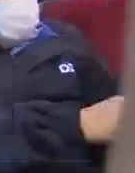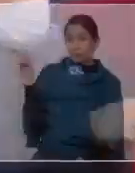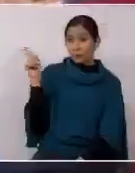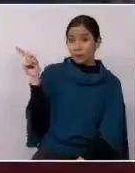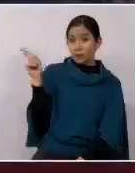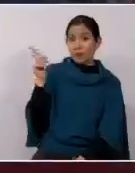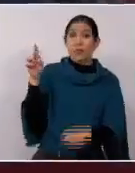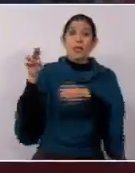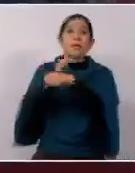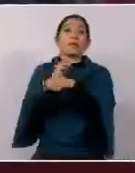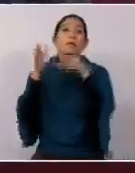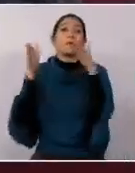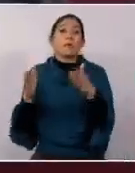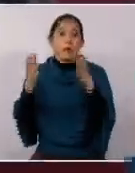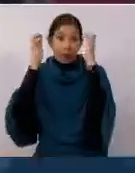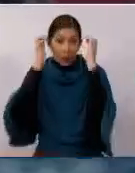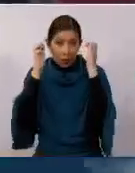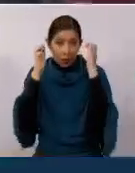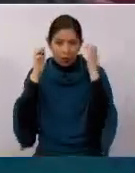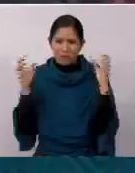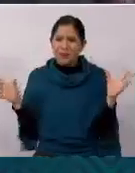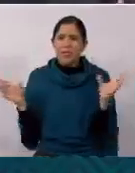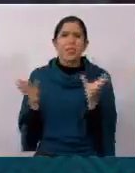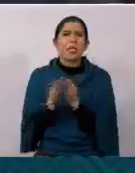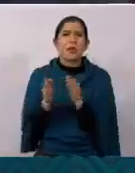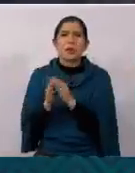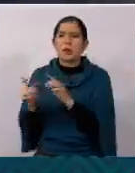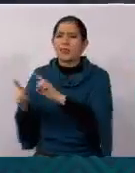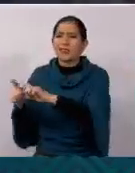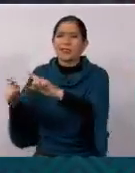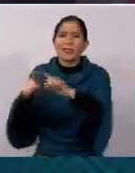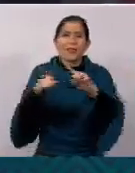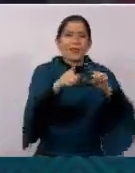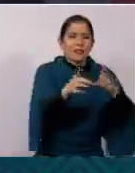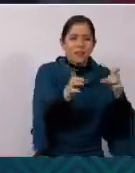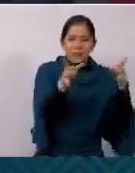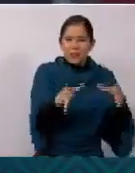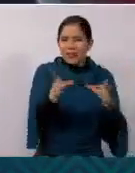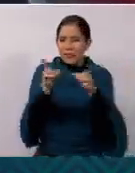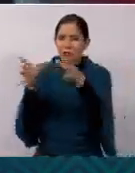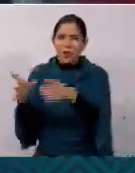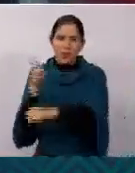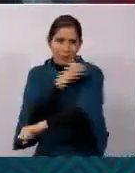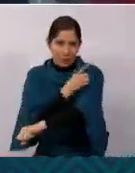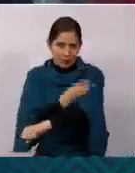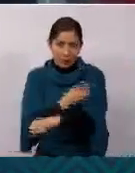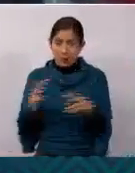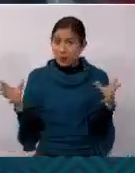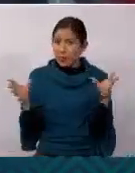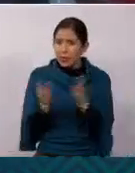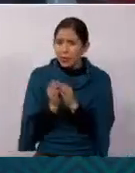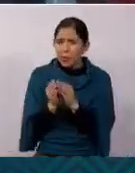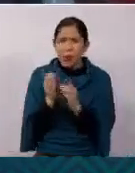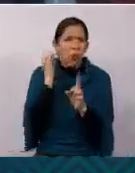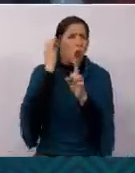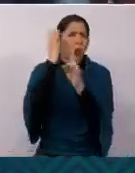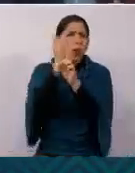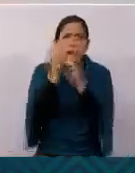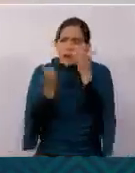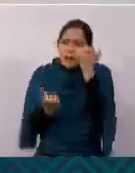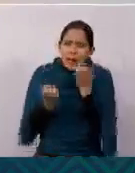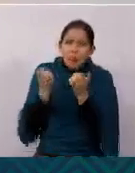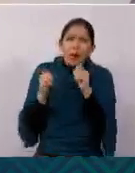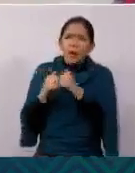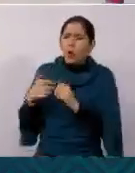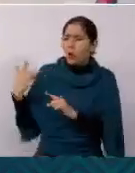Ministro de Educación y directores distritales en el departamento de Cochabamba realizan la evaluación del primer trimestre de la gestión educativa para